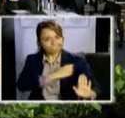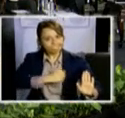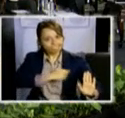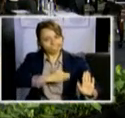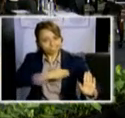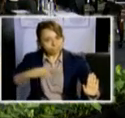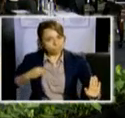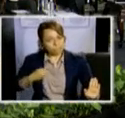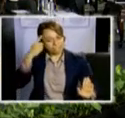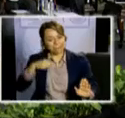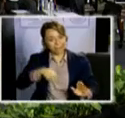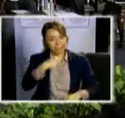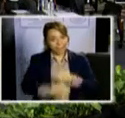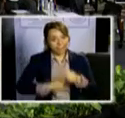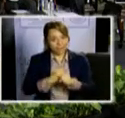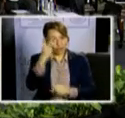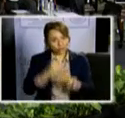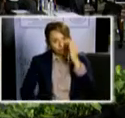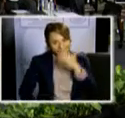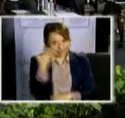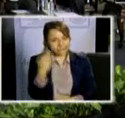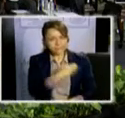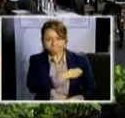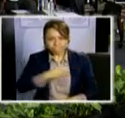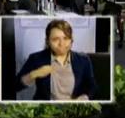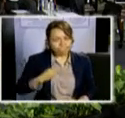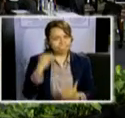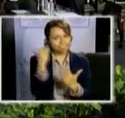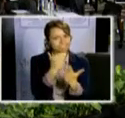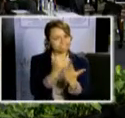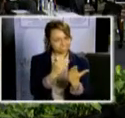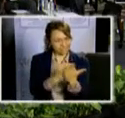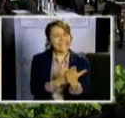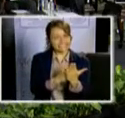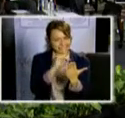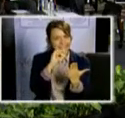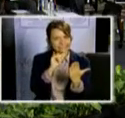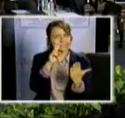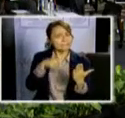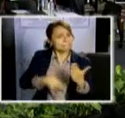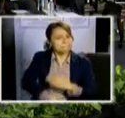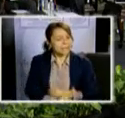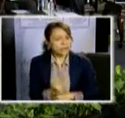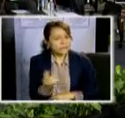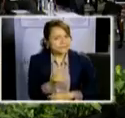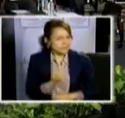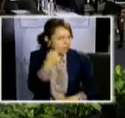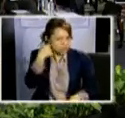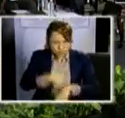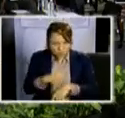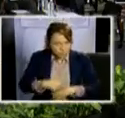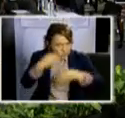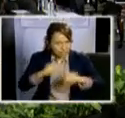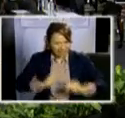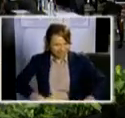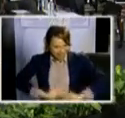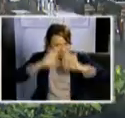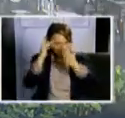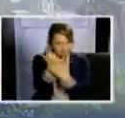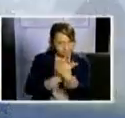Los compromisos tienen que ser cuantificables. Tenemos que saber de las reducciones de gases de efecto invernadero y